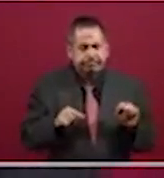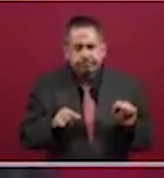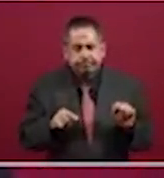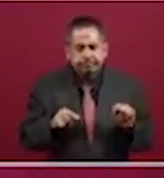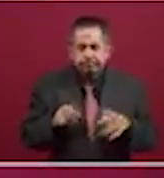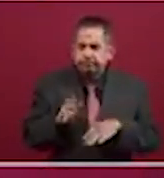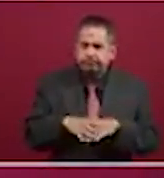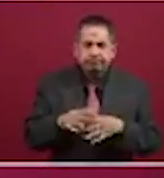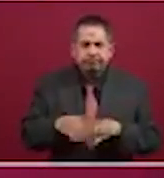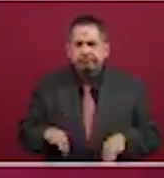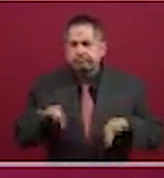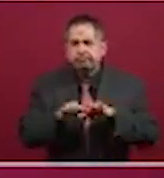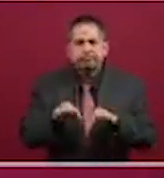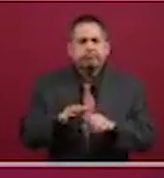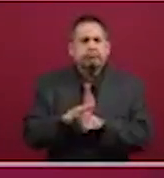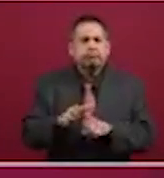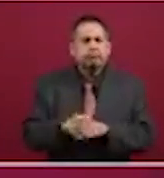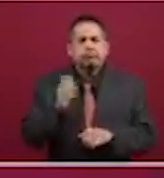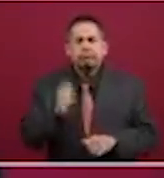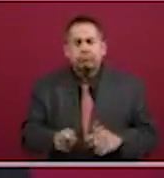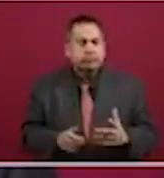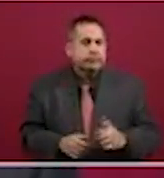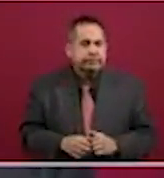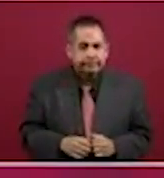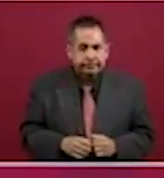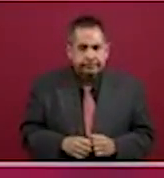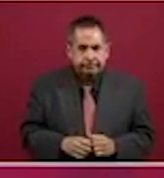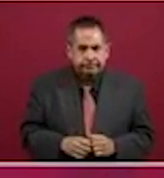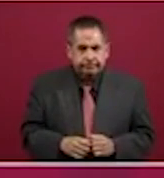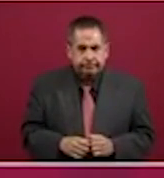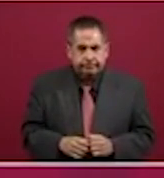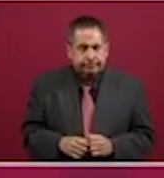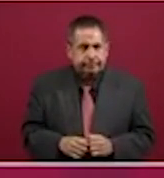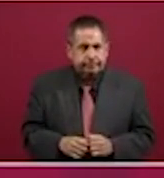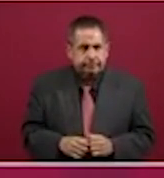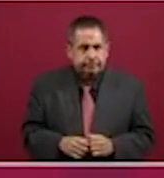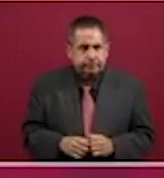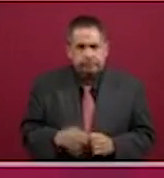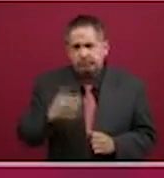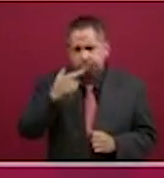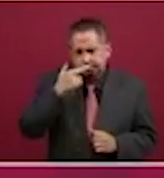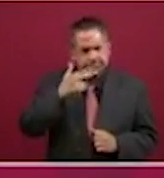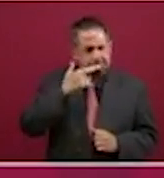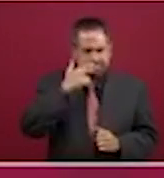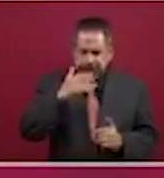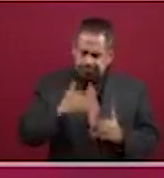importante s mejorar